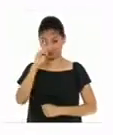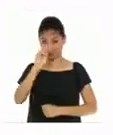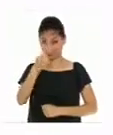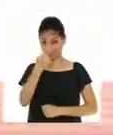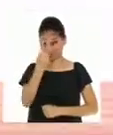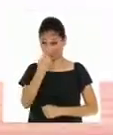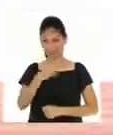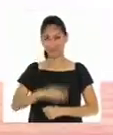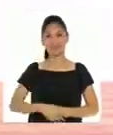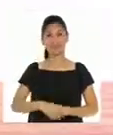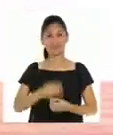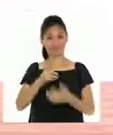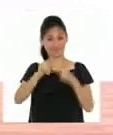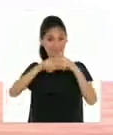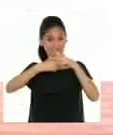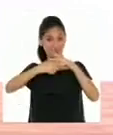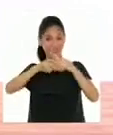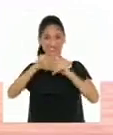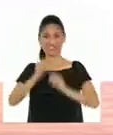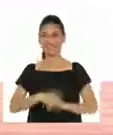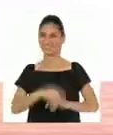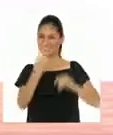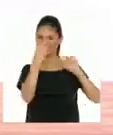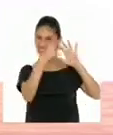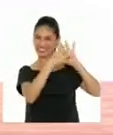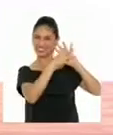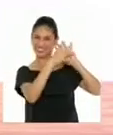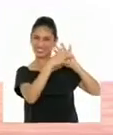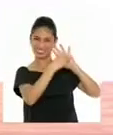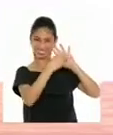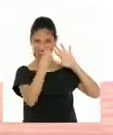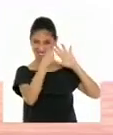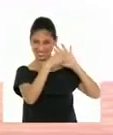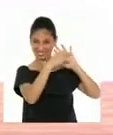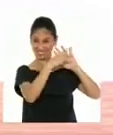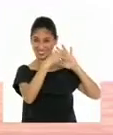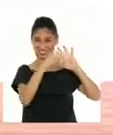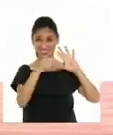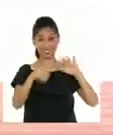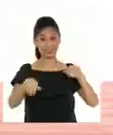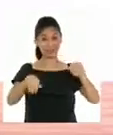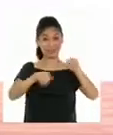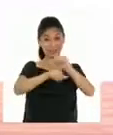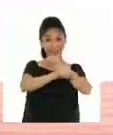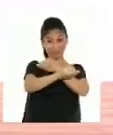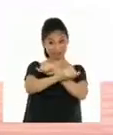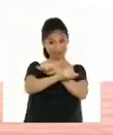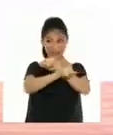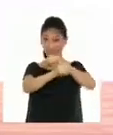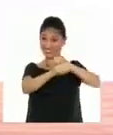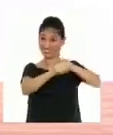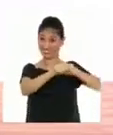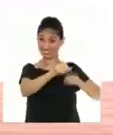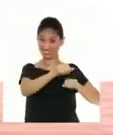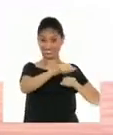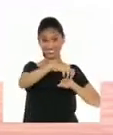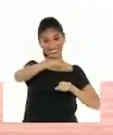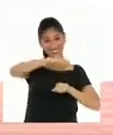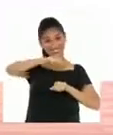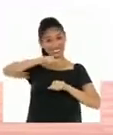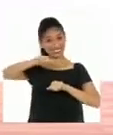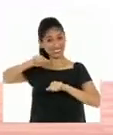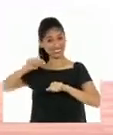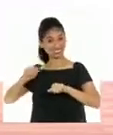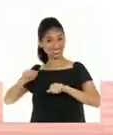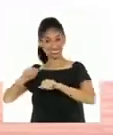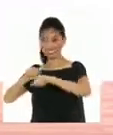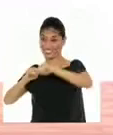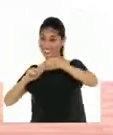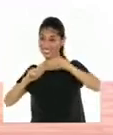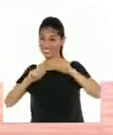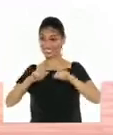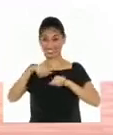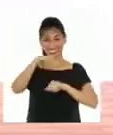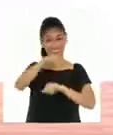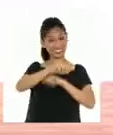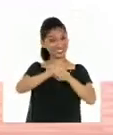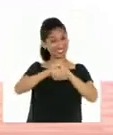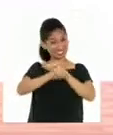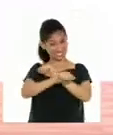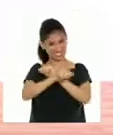arriba. ¿Comenzamos? Hacemos derecha, izquierda, derecha, izquierda,